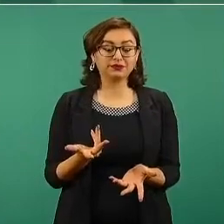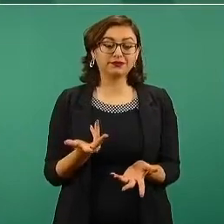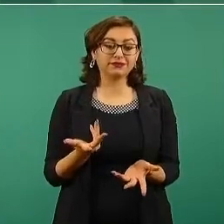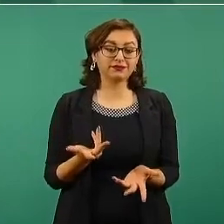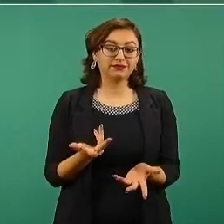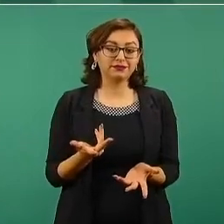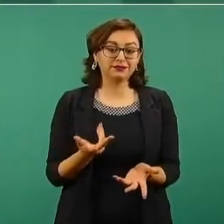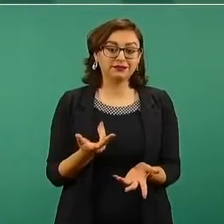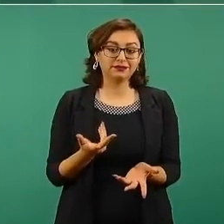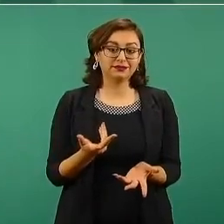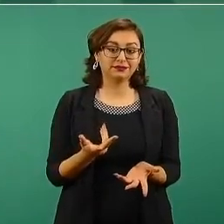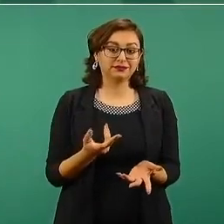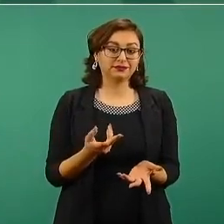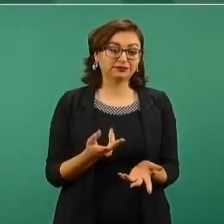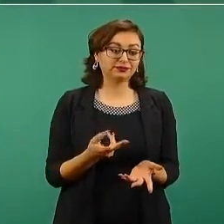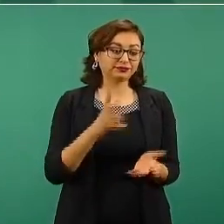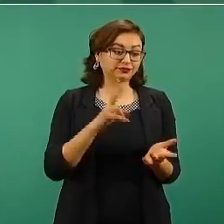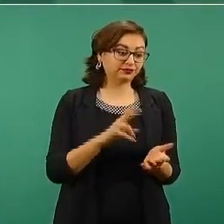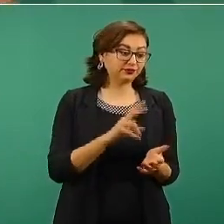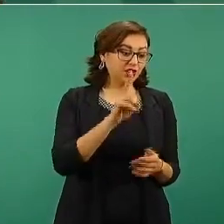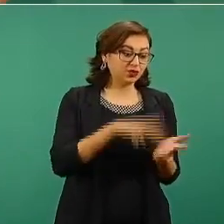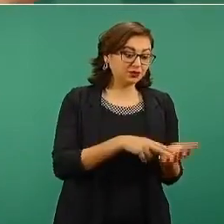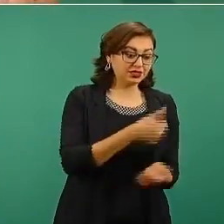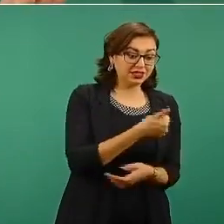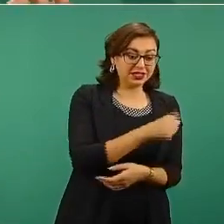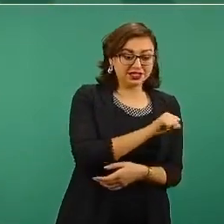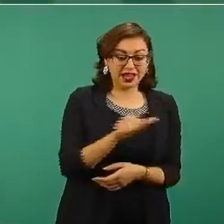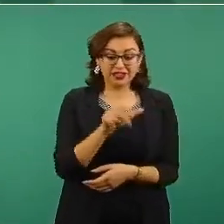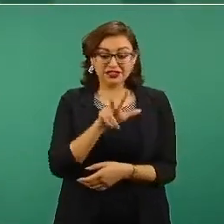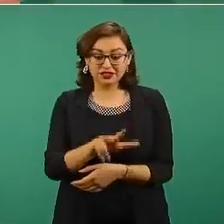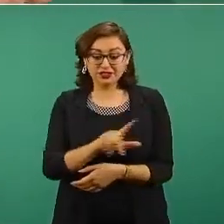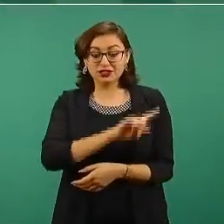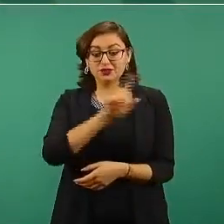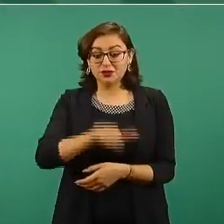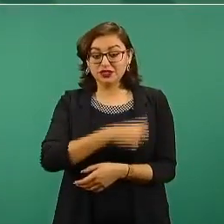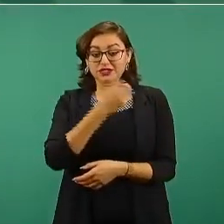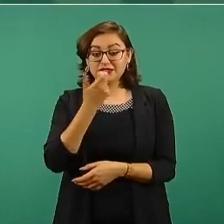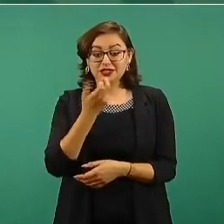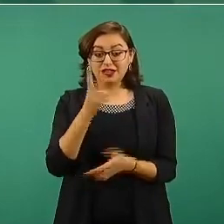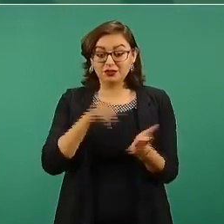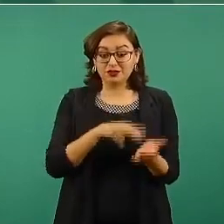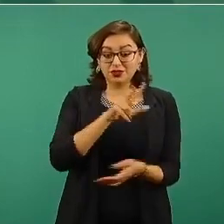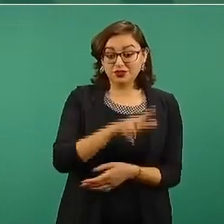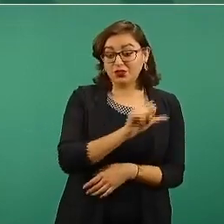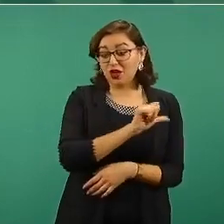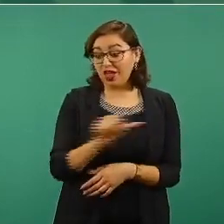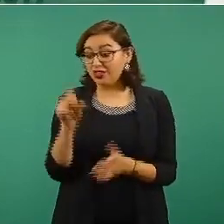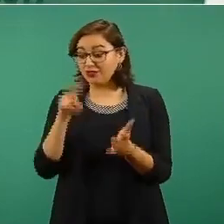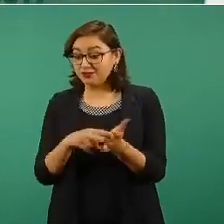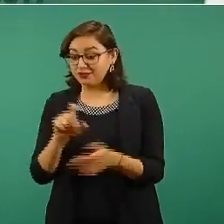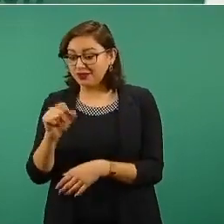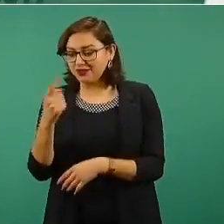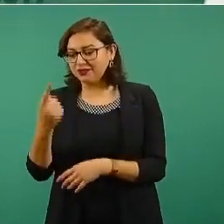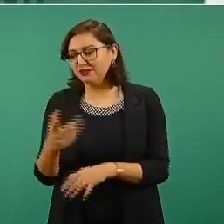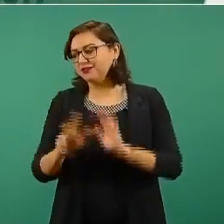Ahora, del 18 al 21 y con todo este proceso de transformación, imagínense.